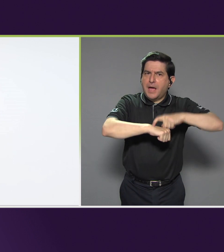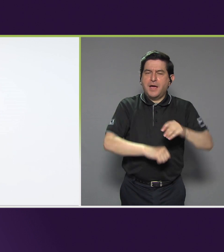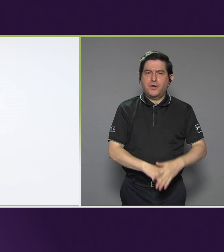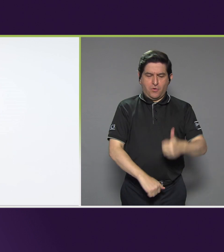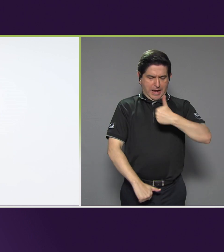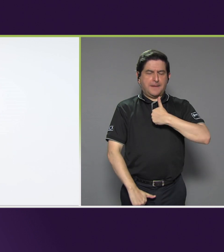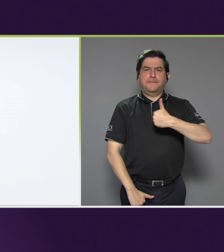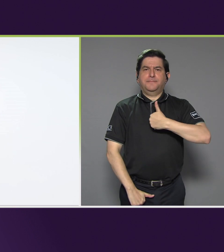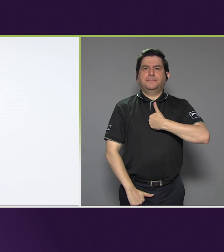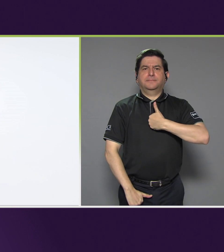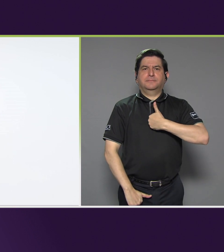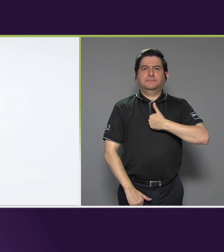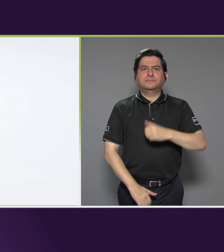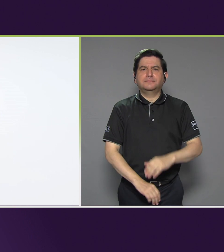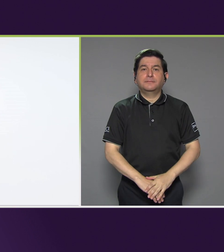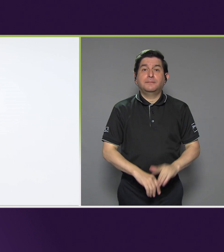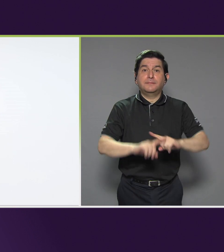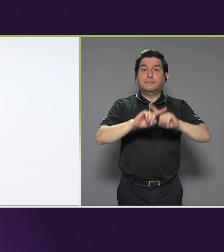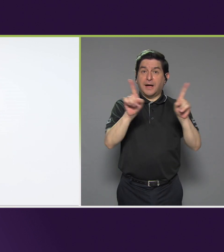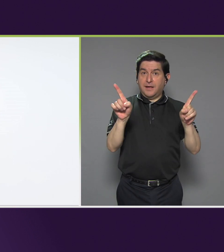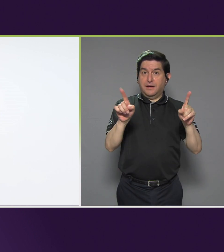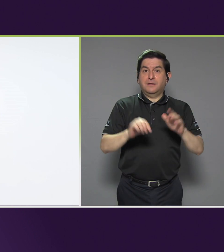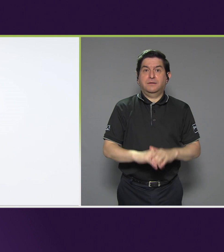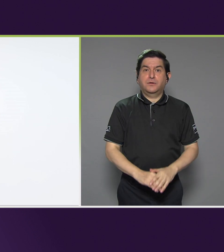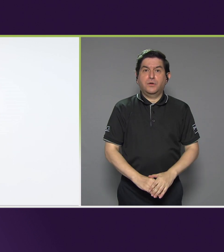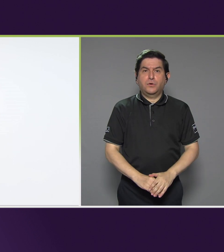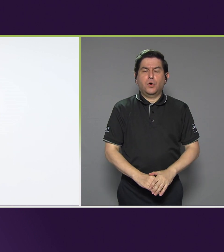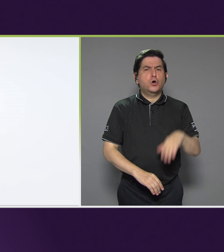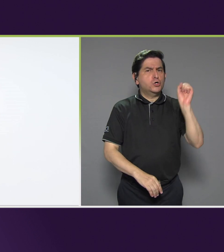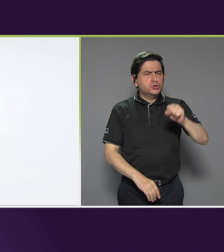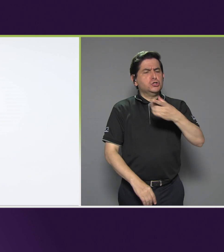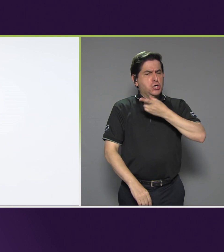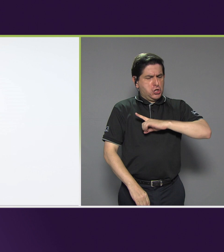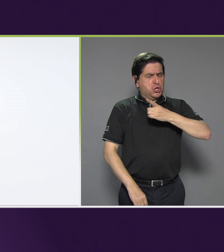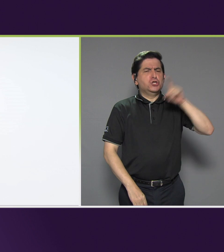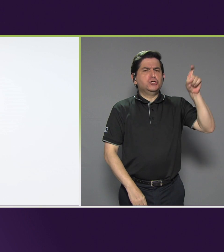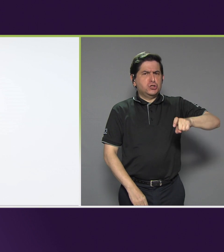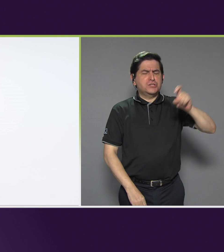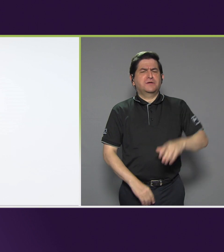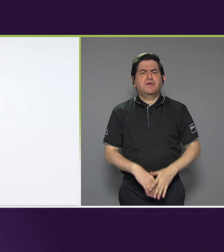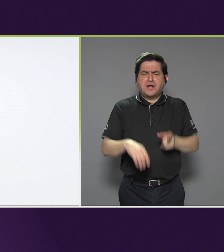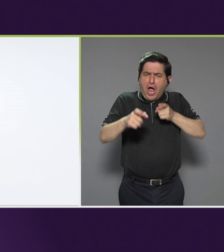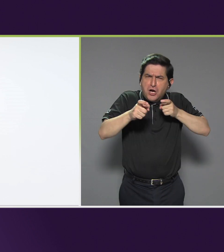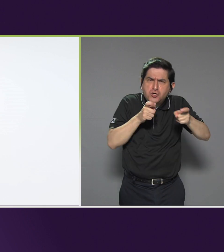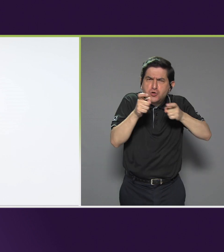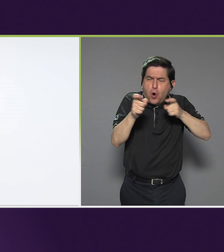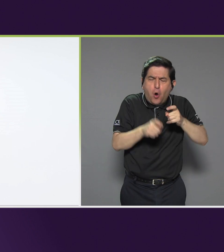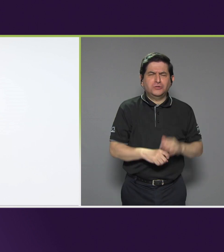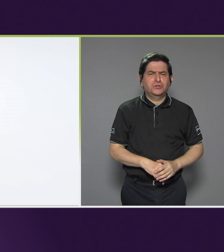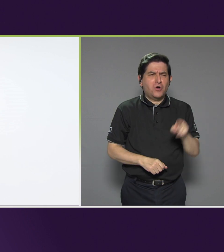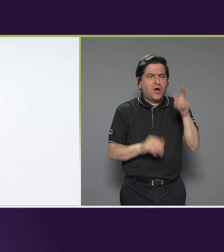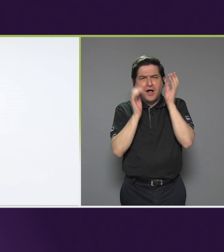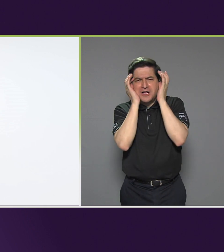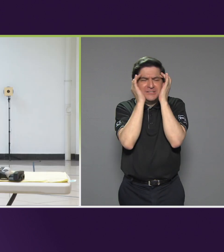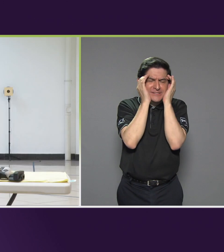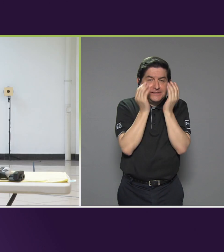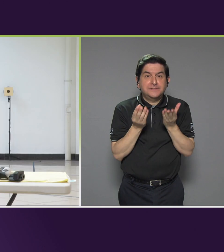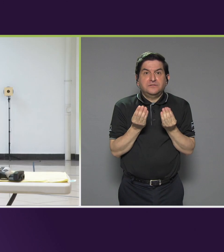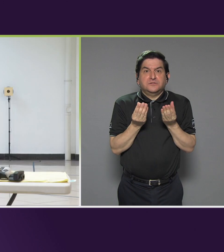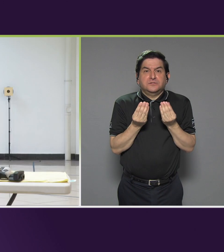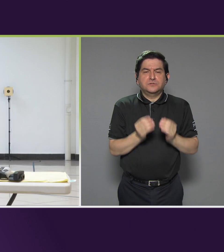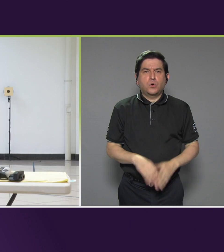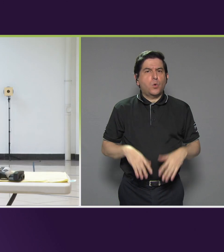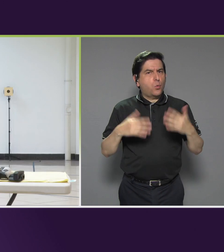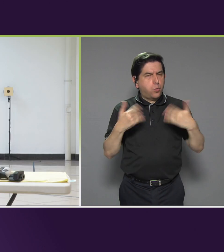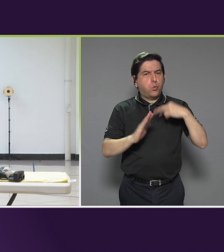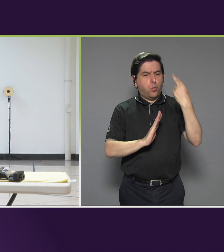conmigo misma, ¿verdad? Pero sí, la disciplina que hay que tener, el control de la ansiedad, los nervios, parece